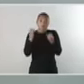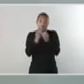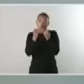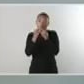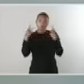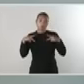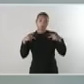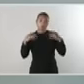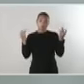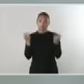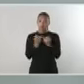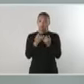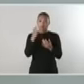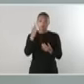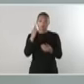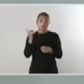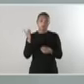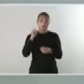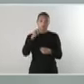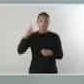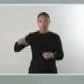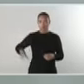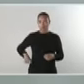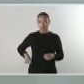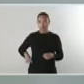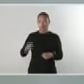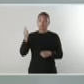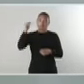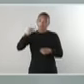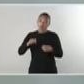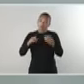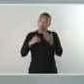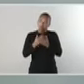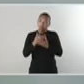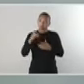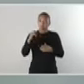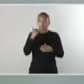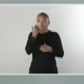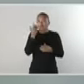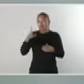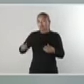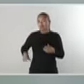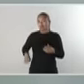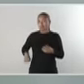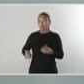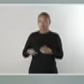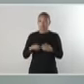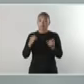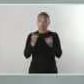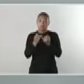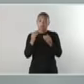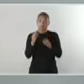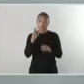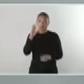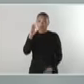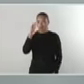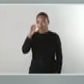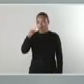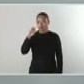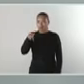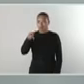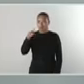mismos los tres seis gobernadores y ahora quien aspira a ser el sucesor del imperio del crimen que fundó Tomás garrington